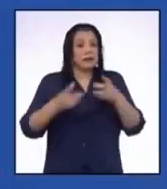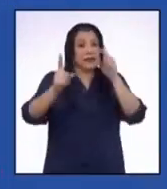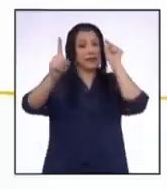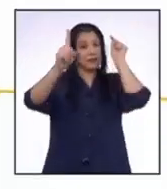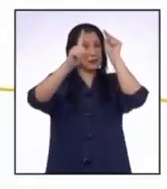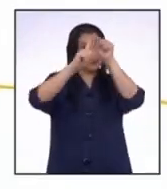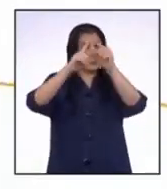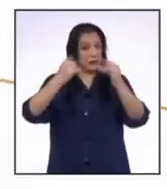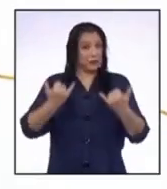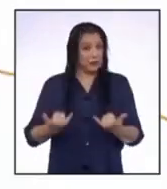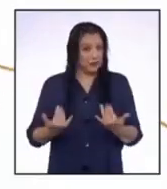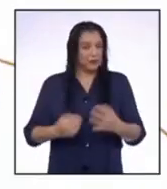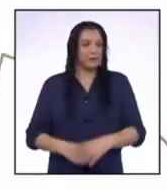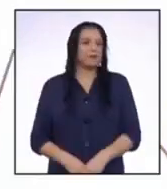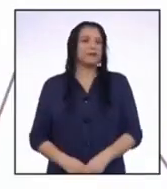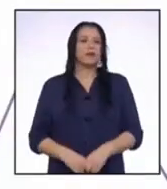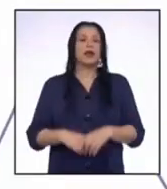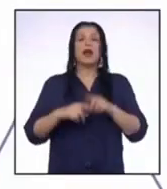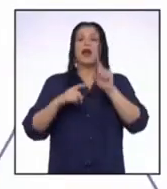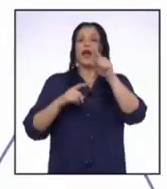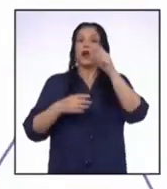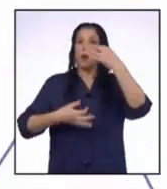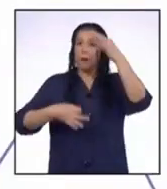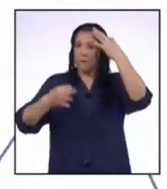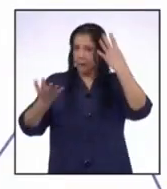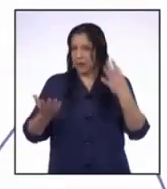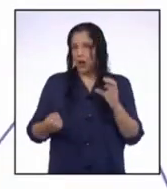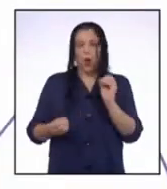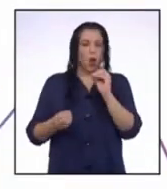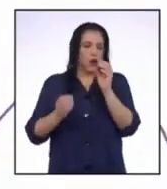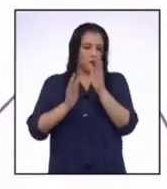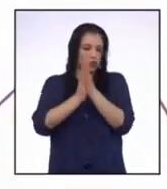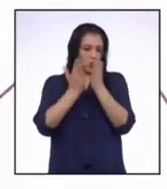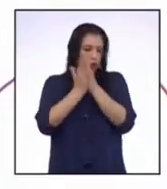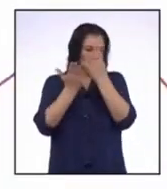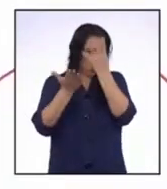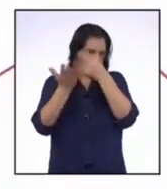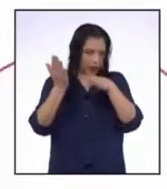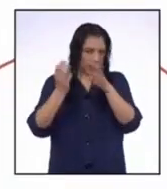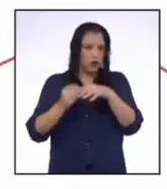hoy. Anota en una hoja de papel o en tu